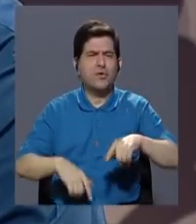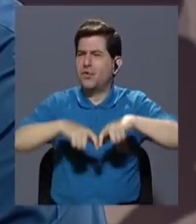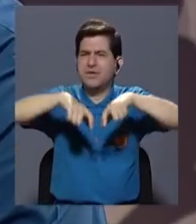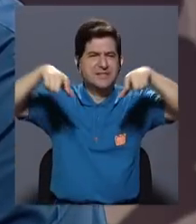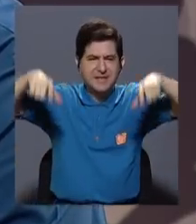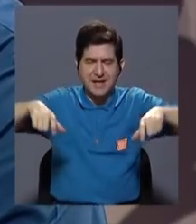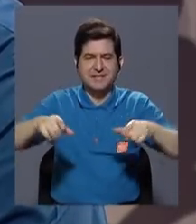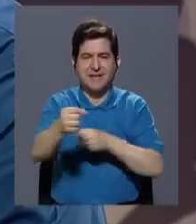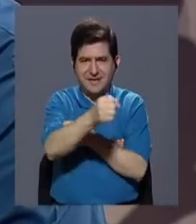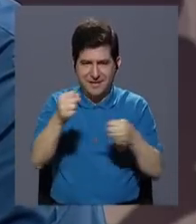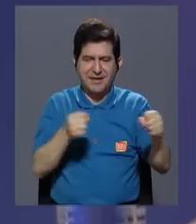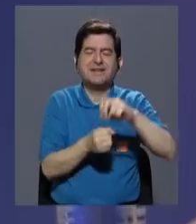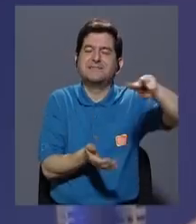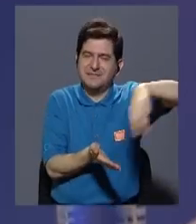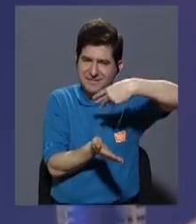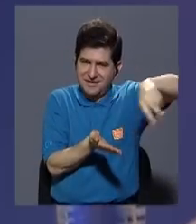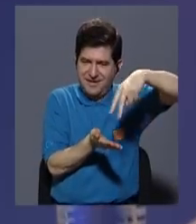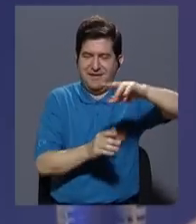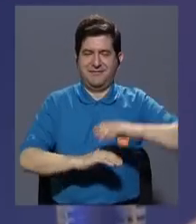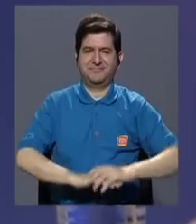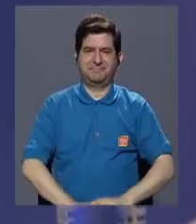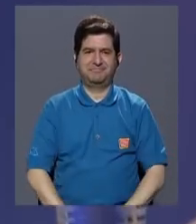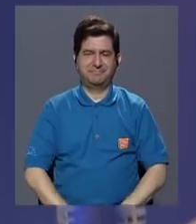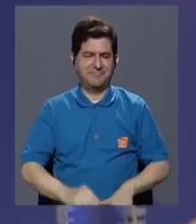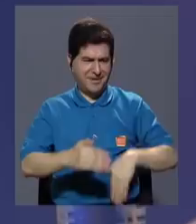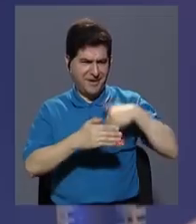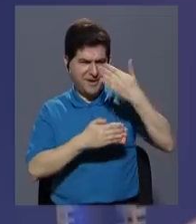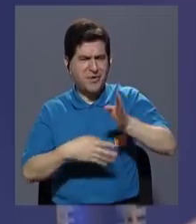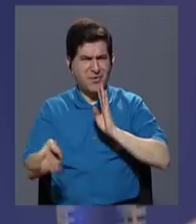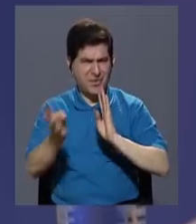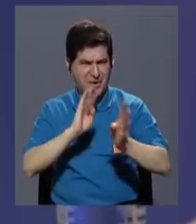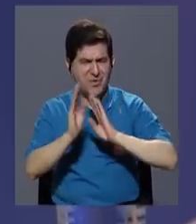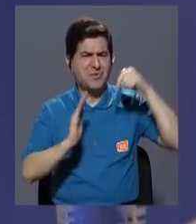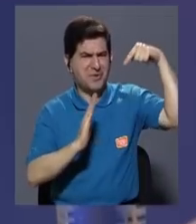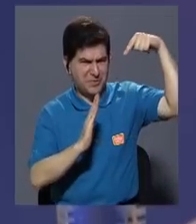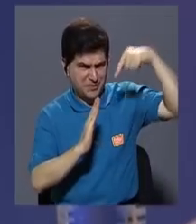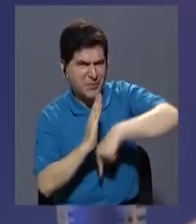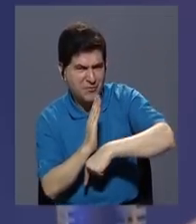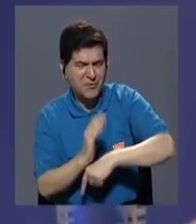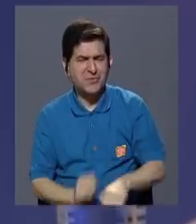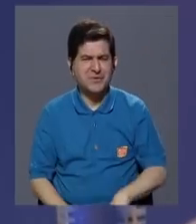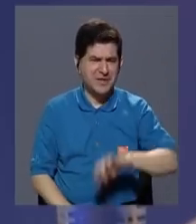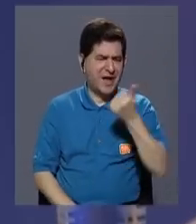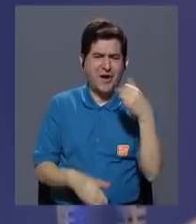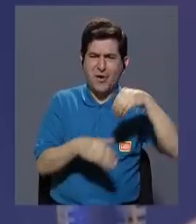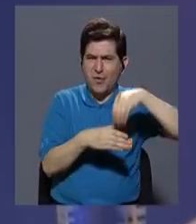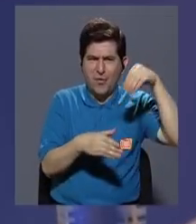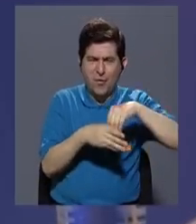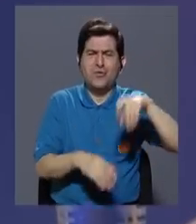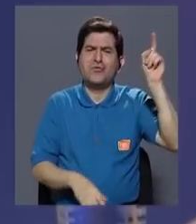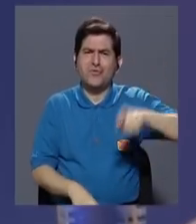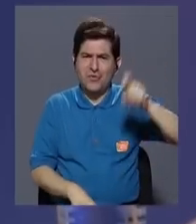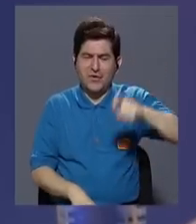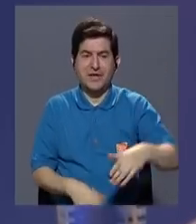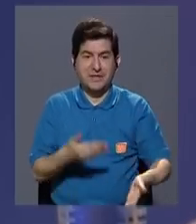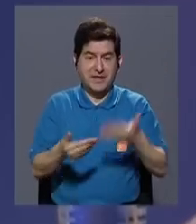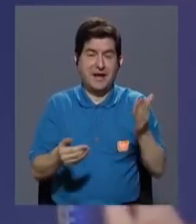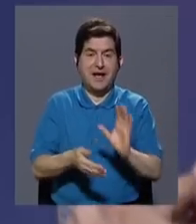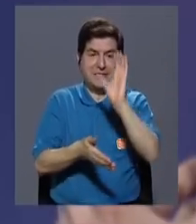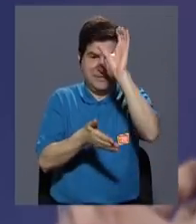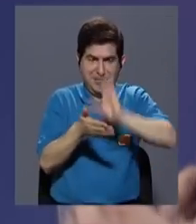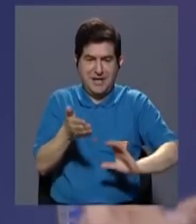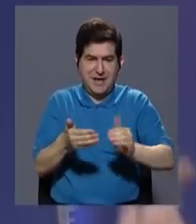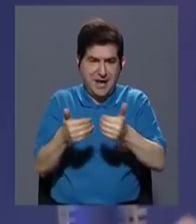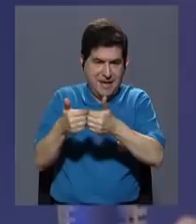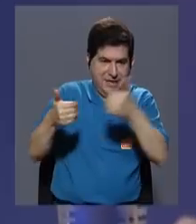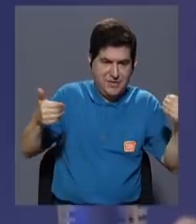en un salón de baile un salón de baile después vamos a hablar más a profundidad del de ese otro componente porque requiere un case que un capítulo aparte